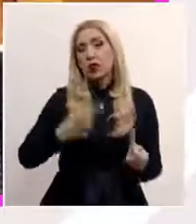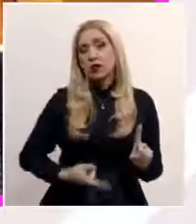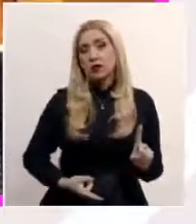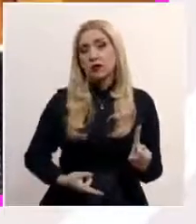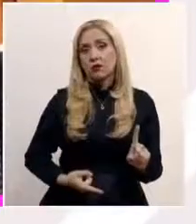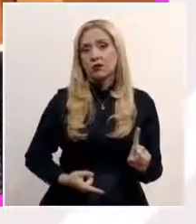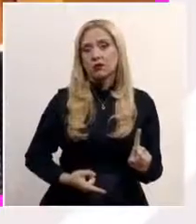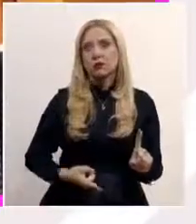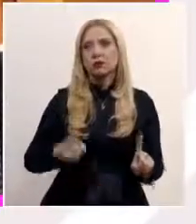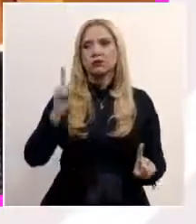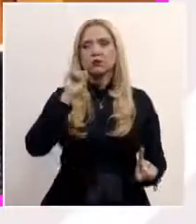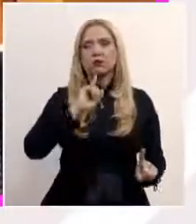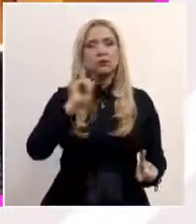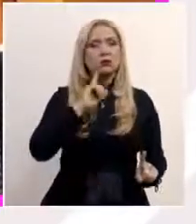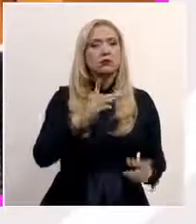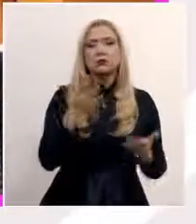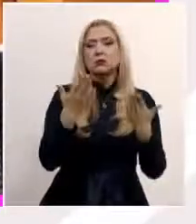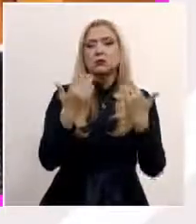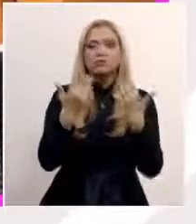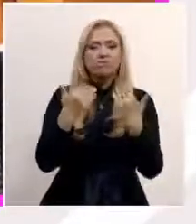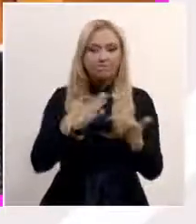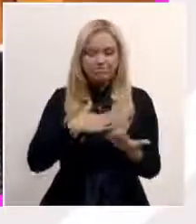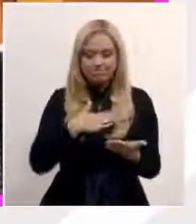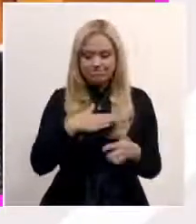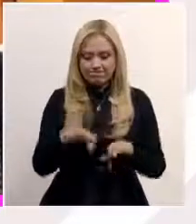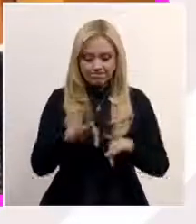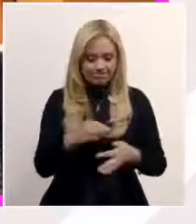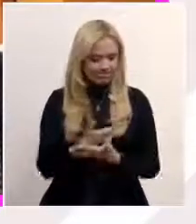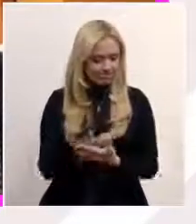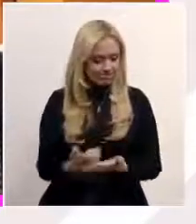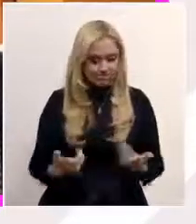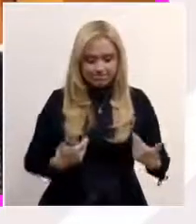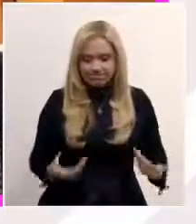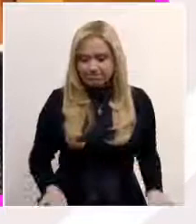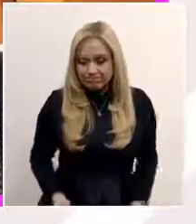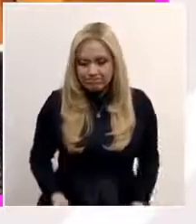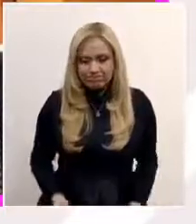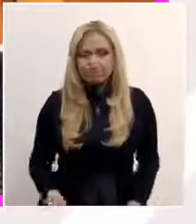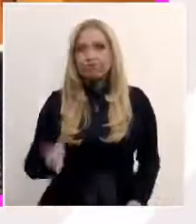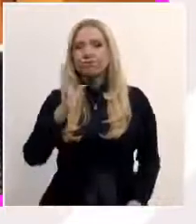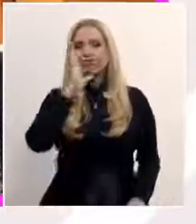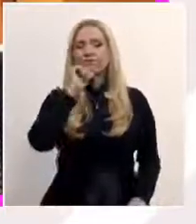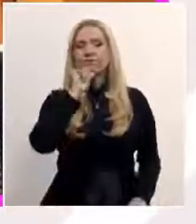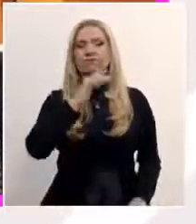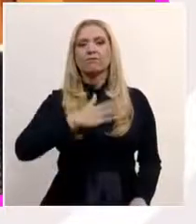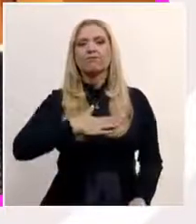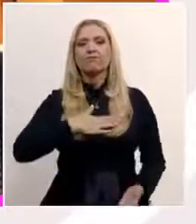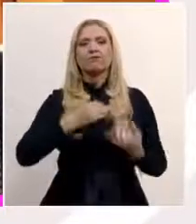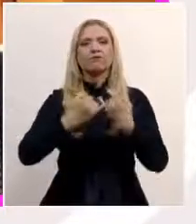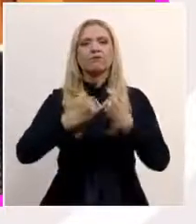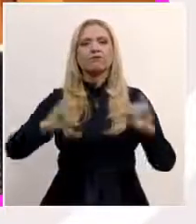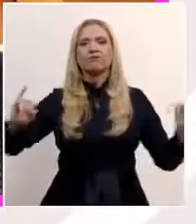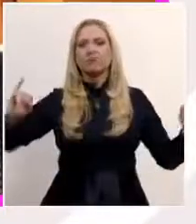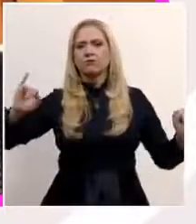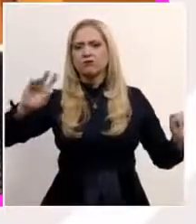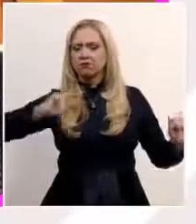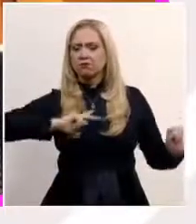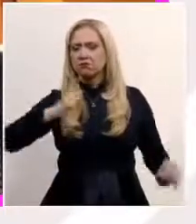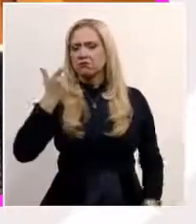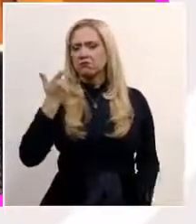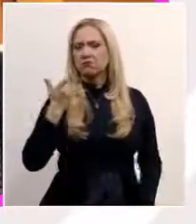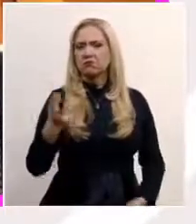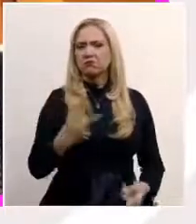mujer que no tiene ingresos propios y que no tiene la posibilidad de tener una autonomía económica, pues tiene